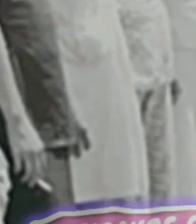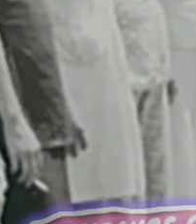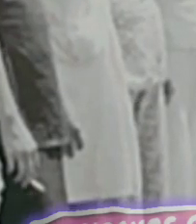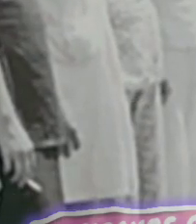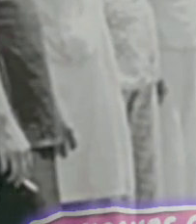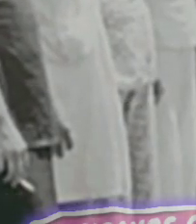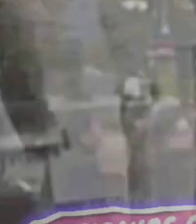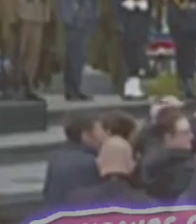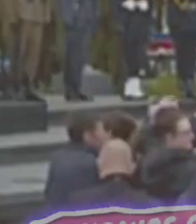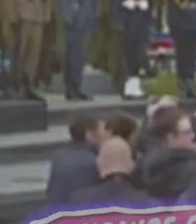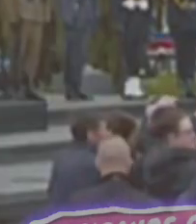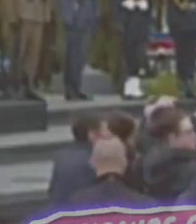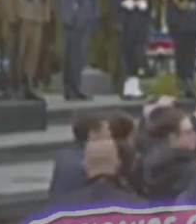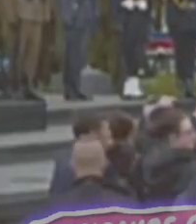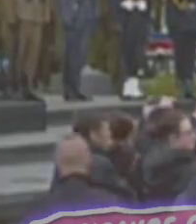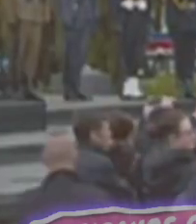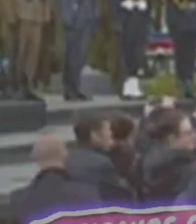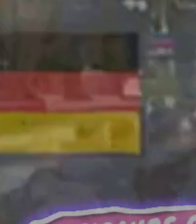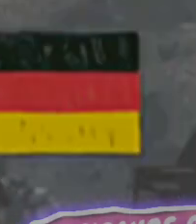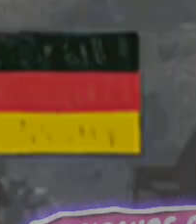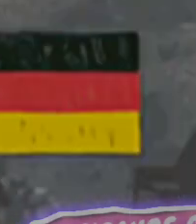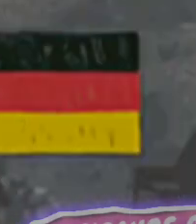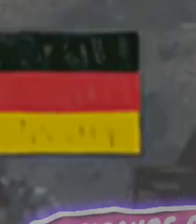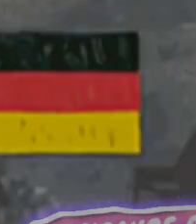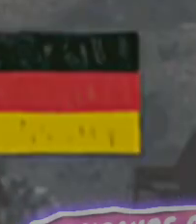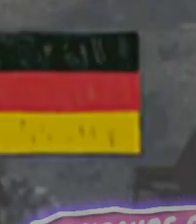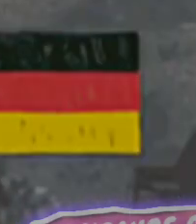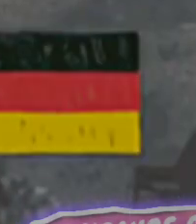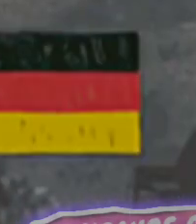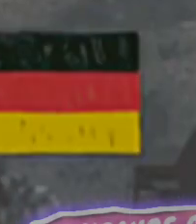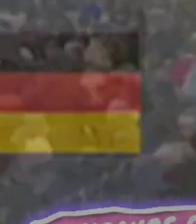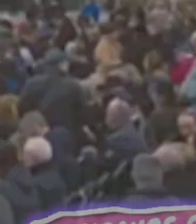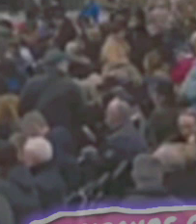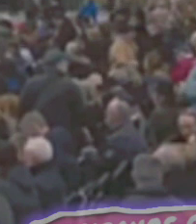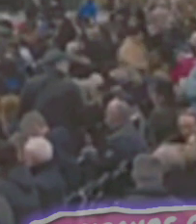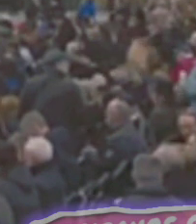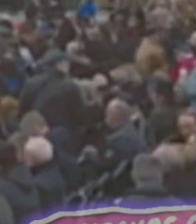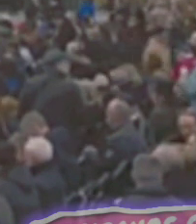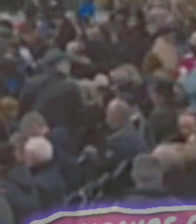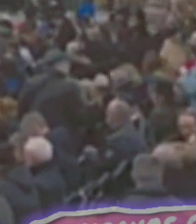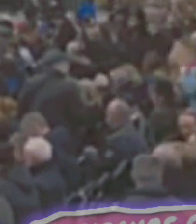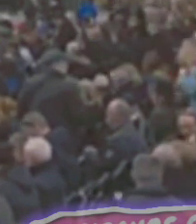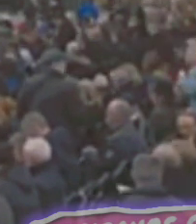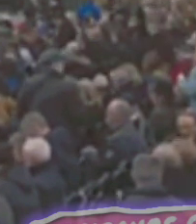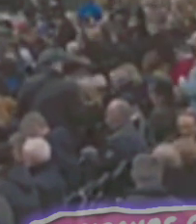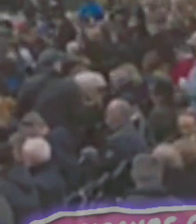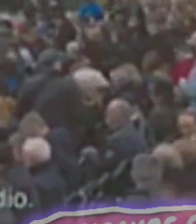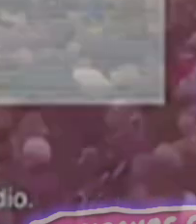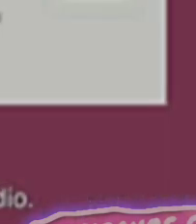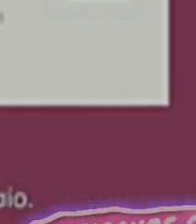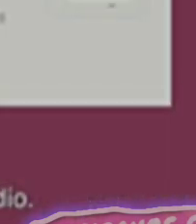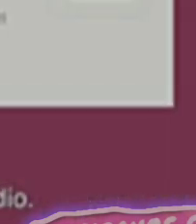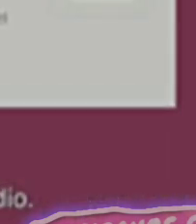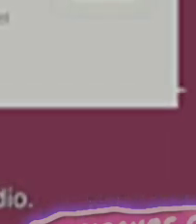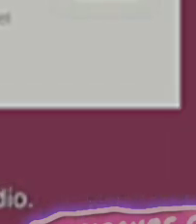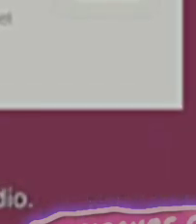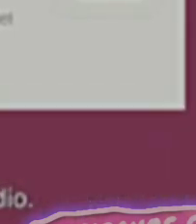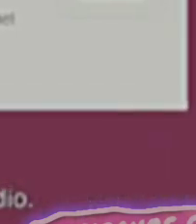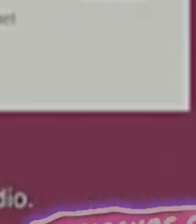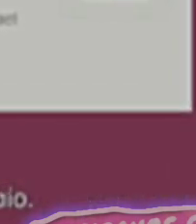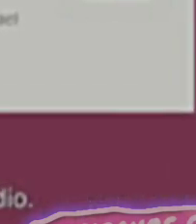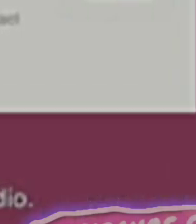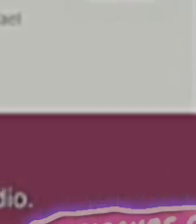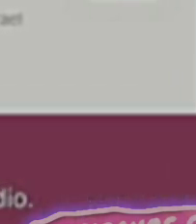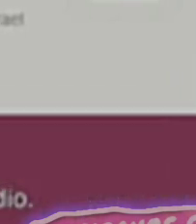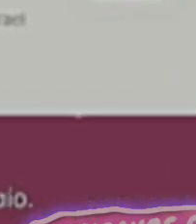China. En el año 2000, el presidente de Alemania pidió perdón ante el Parlamento de Israel por los crímenes nazis